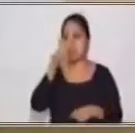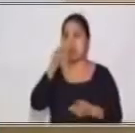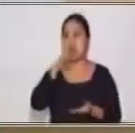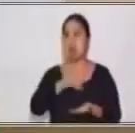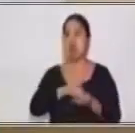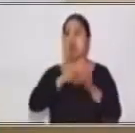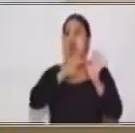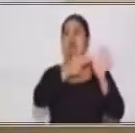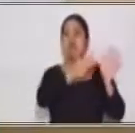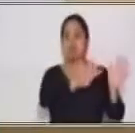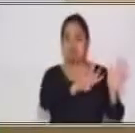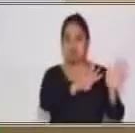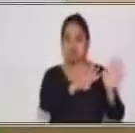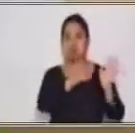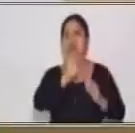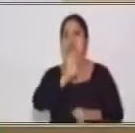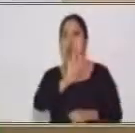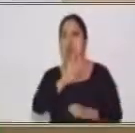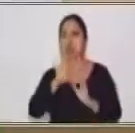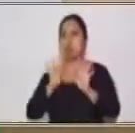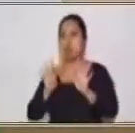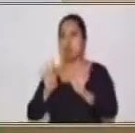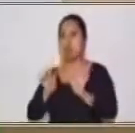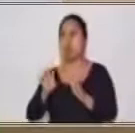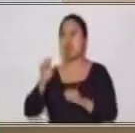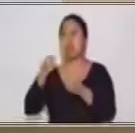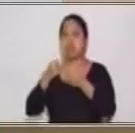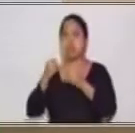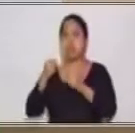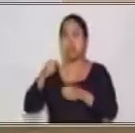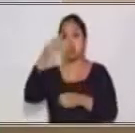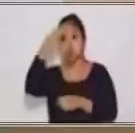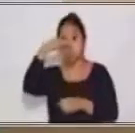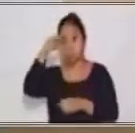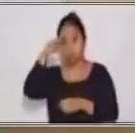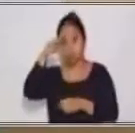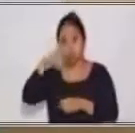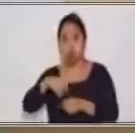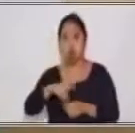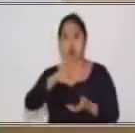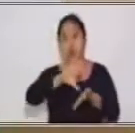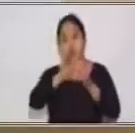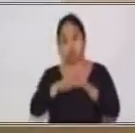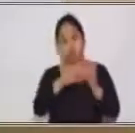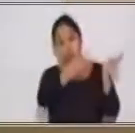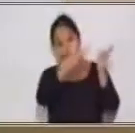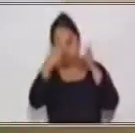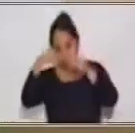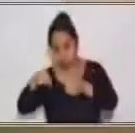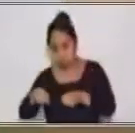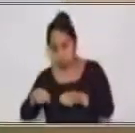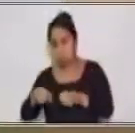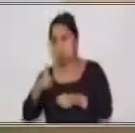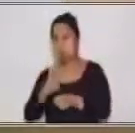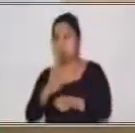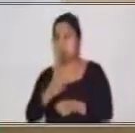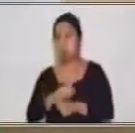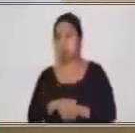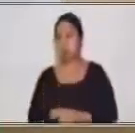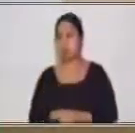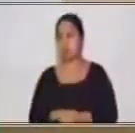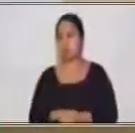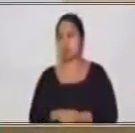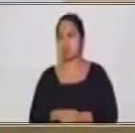fue producida específicamente en México y se vino a dar a conocer aquí en Guatemala. O sea, su rodaje fue aquí directamente